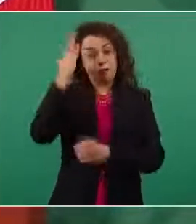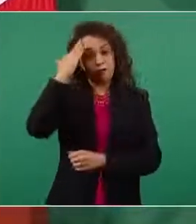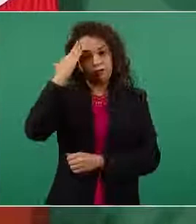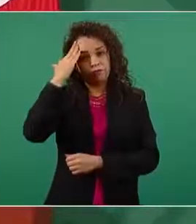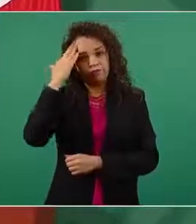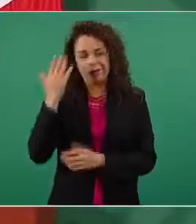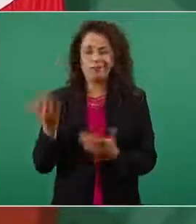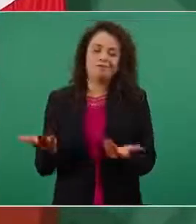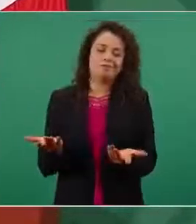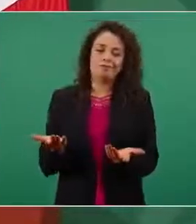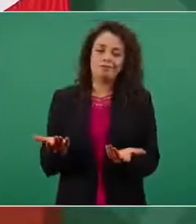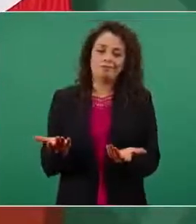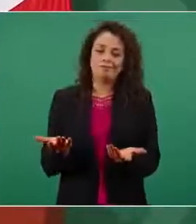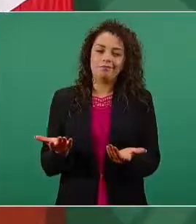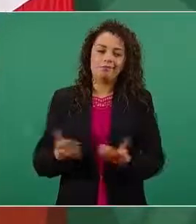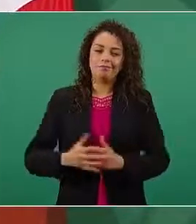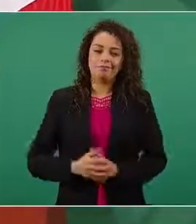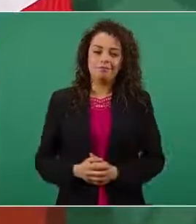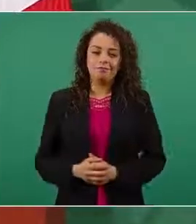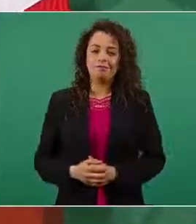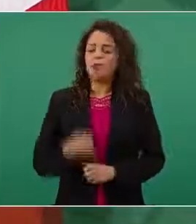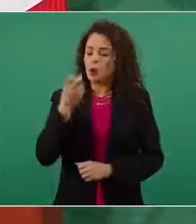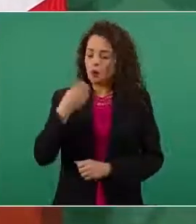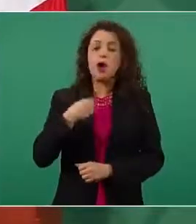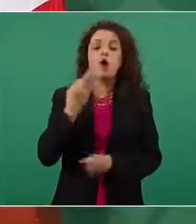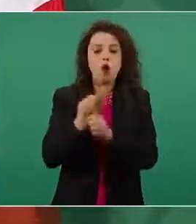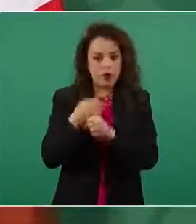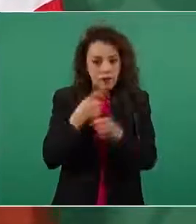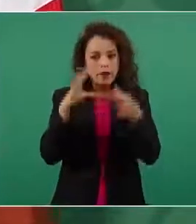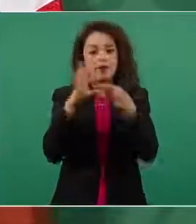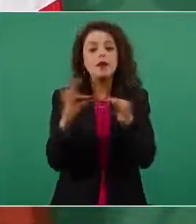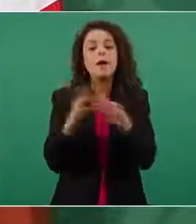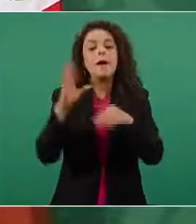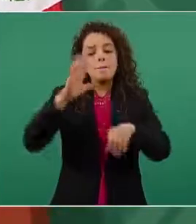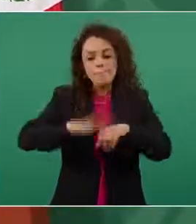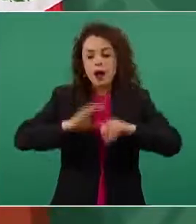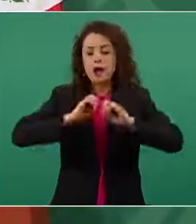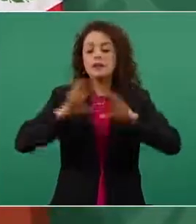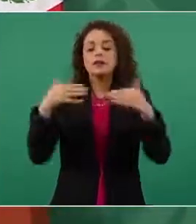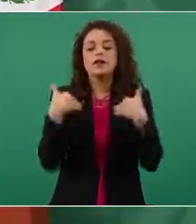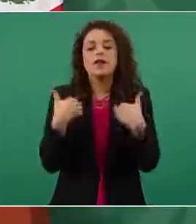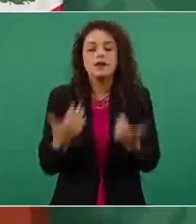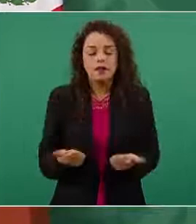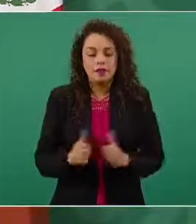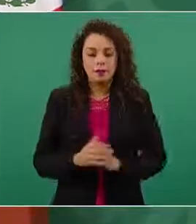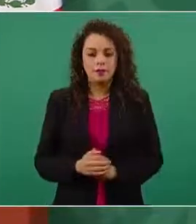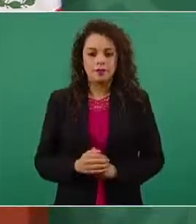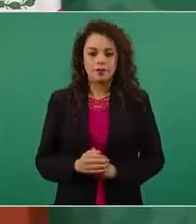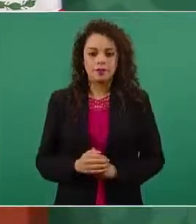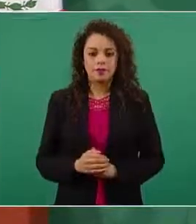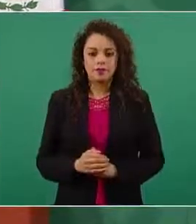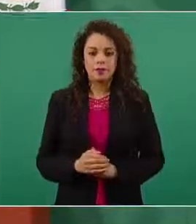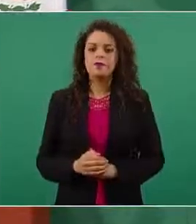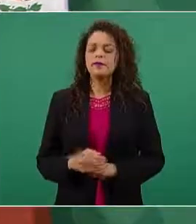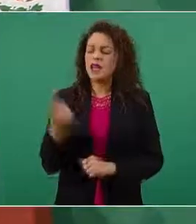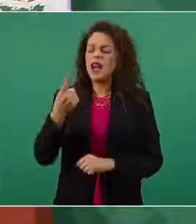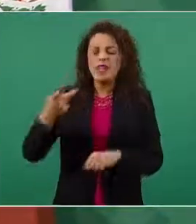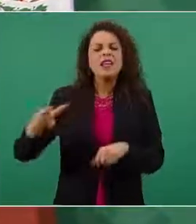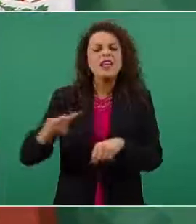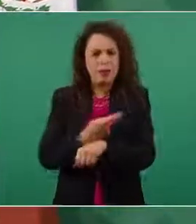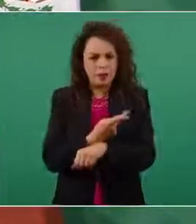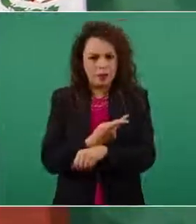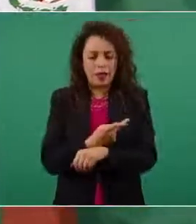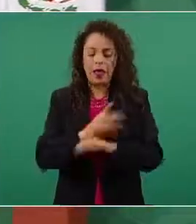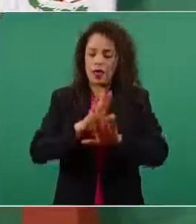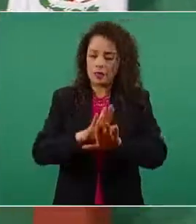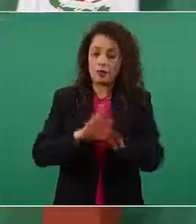cuento. Por eso explico esto. ¿Qué pasa? Se va